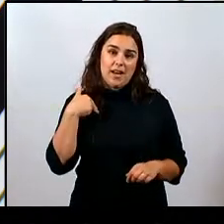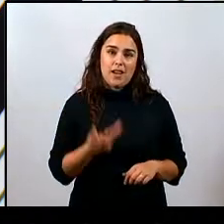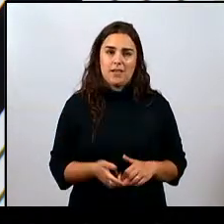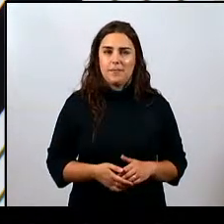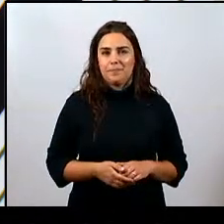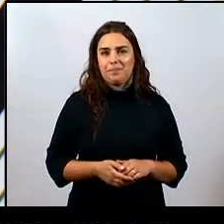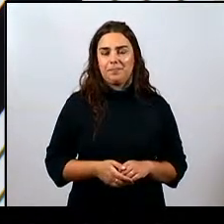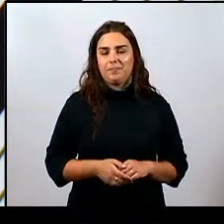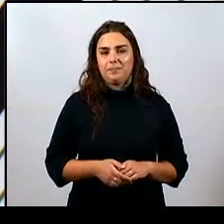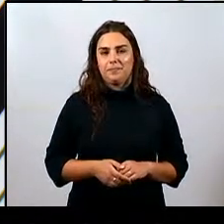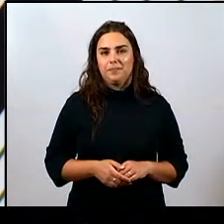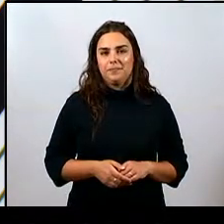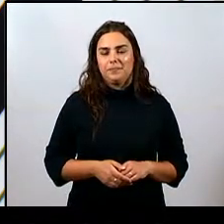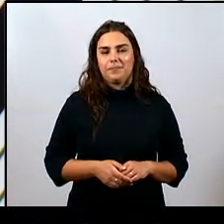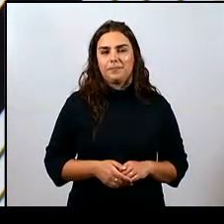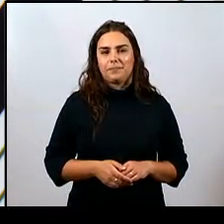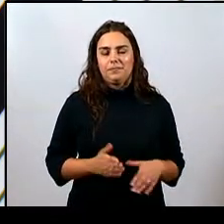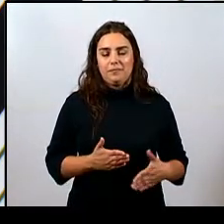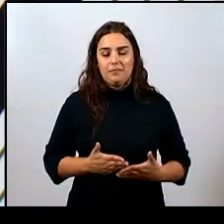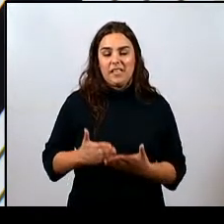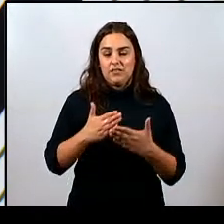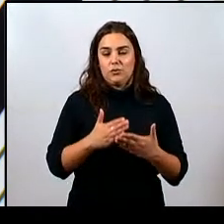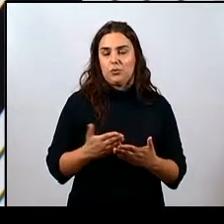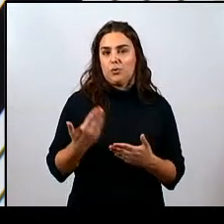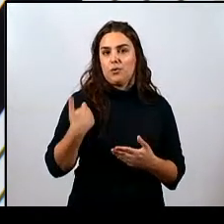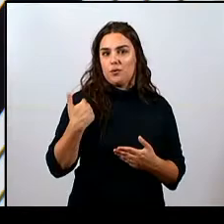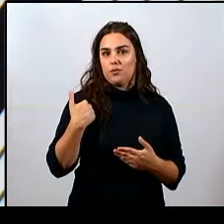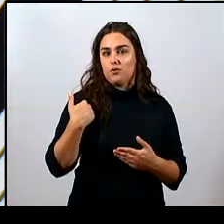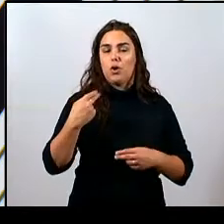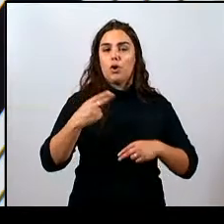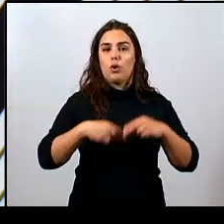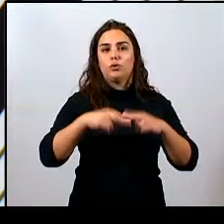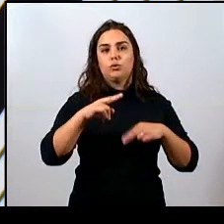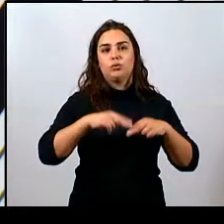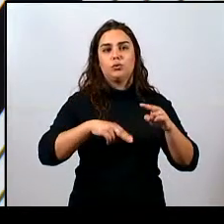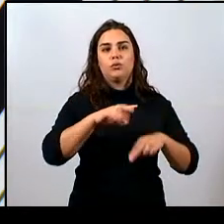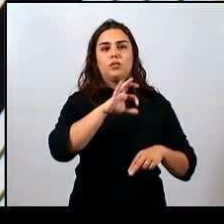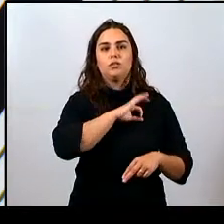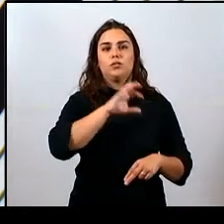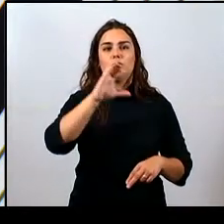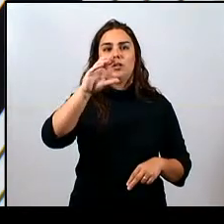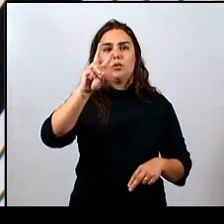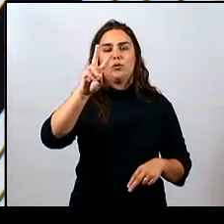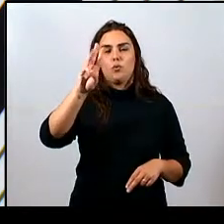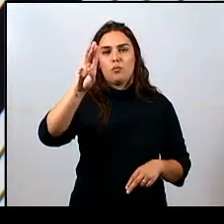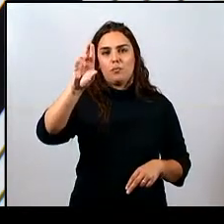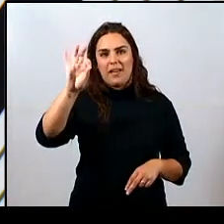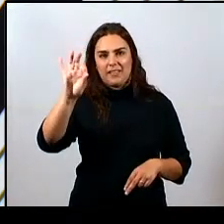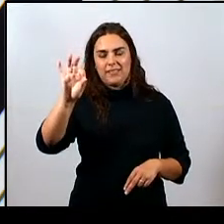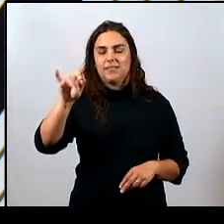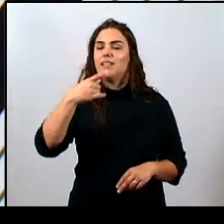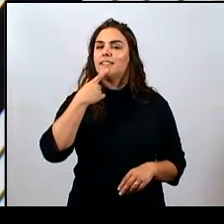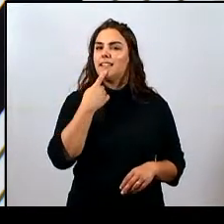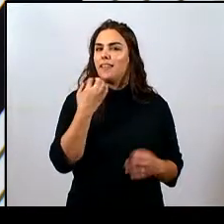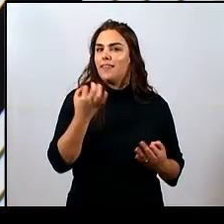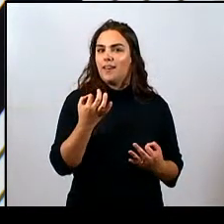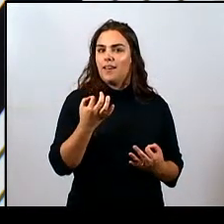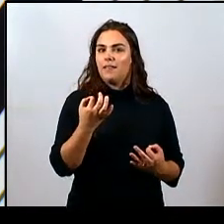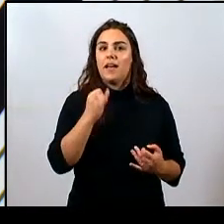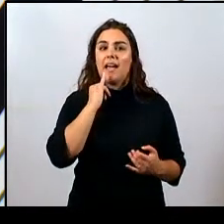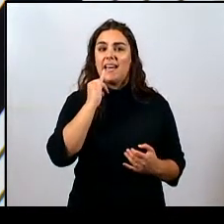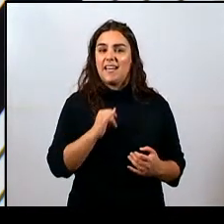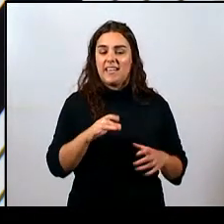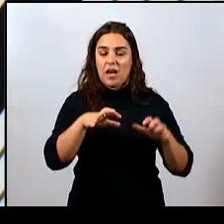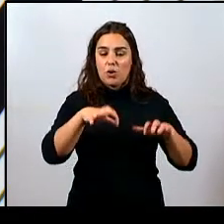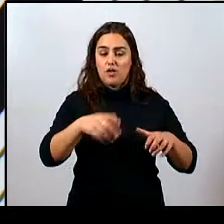Hay ahora un estudio reciente de la consultora PricewaterhouseCoopers que alerta sobre el fin de la energía nuclear